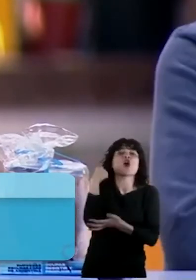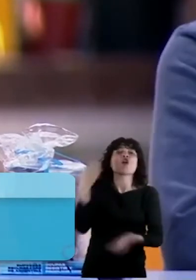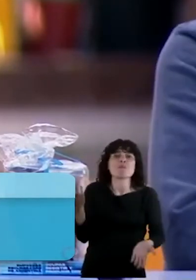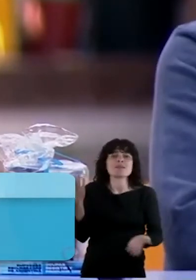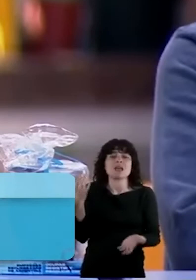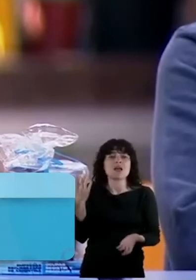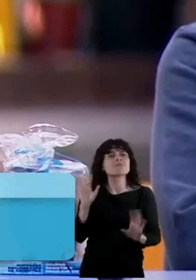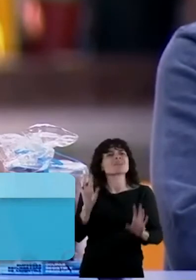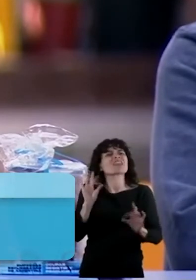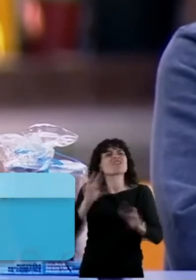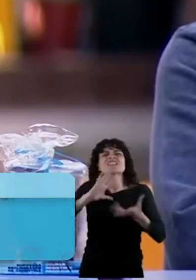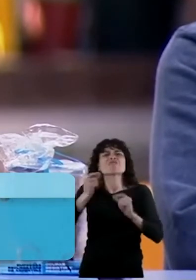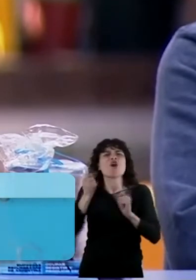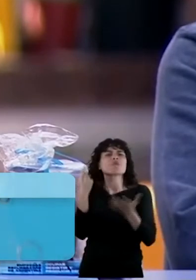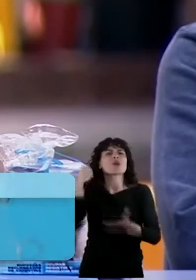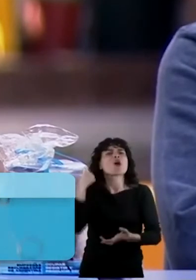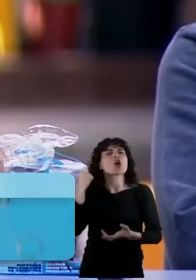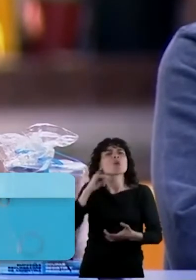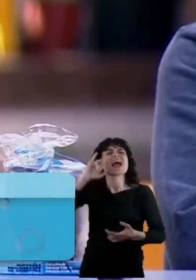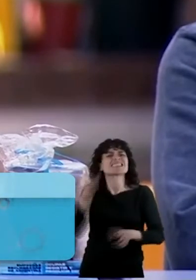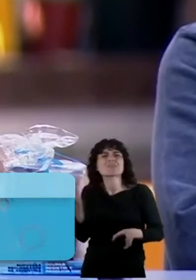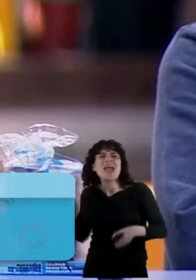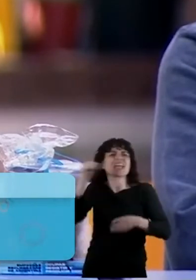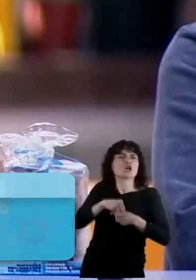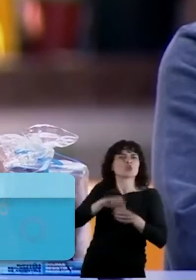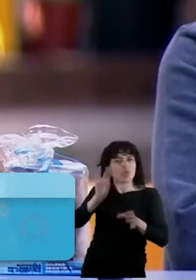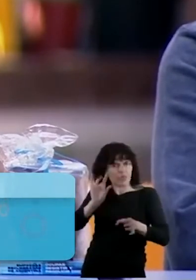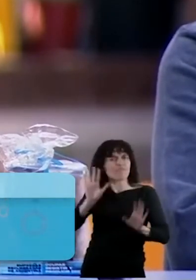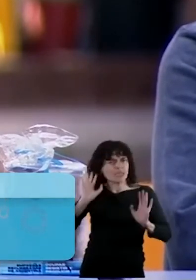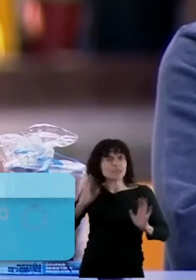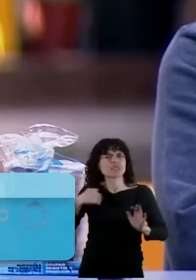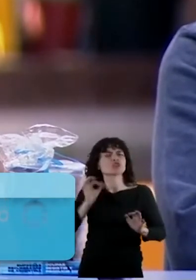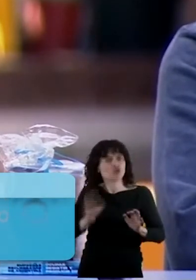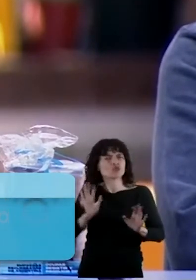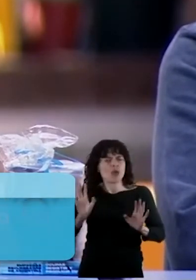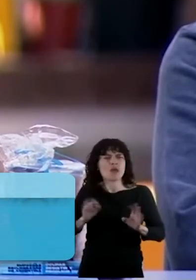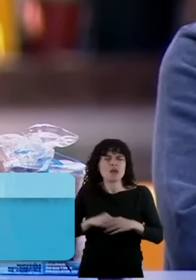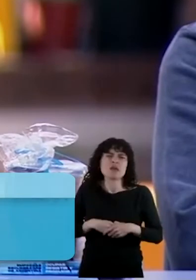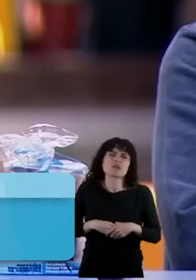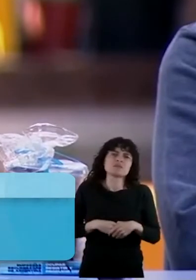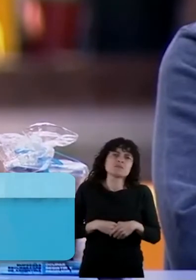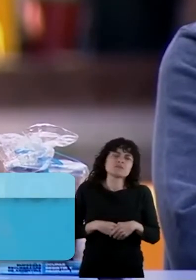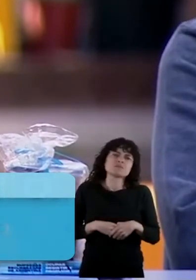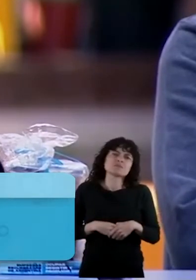aceptar, que a la Argentina le cuesta mucho aceptar. Fue